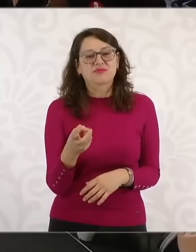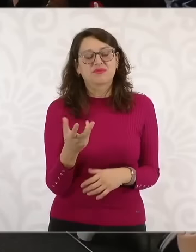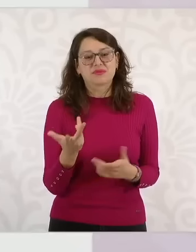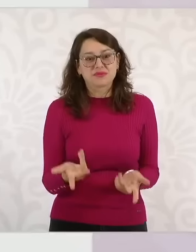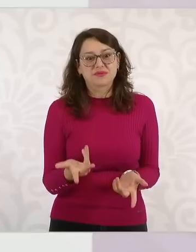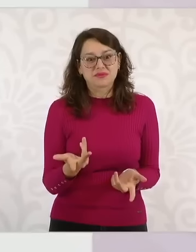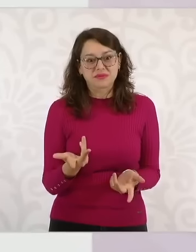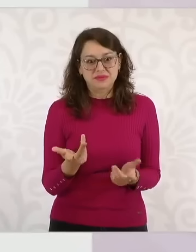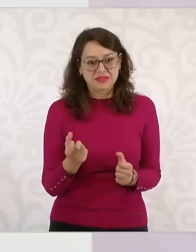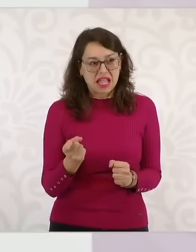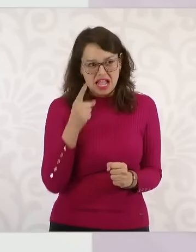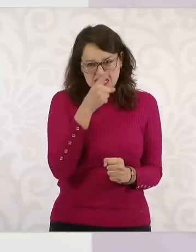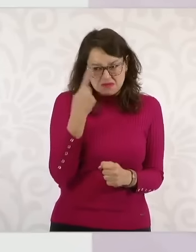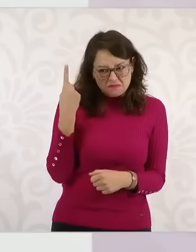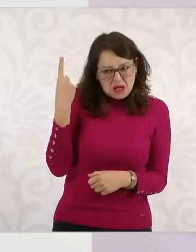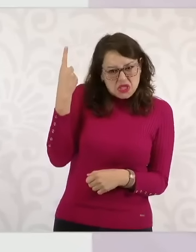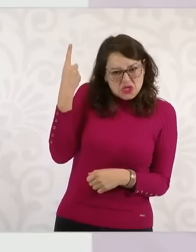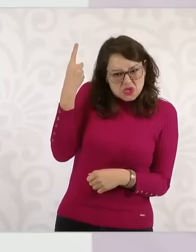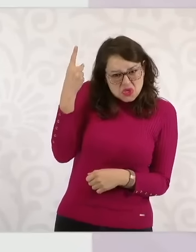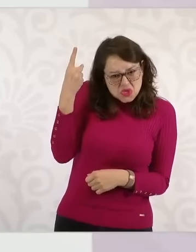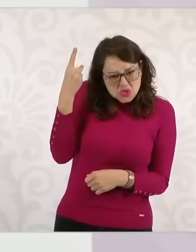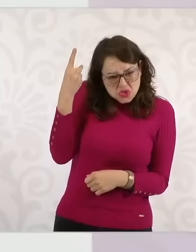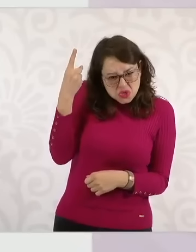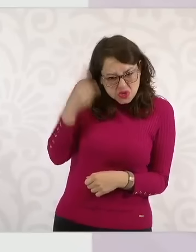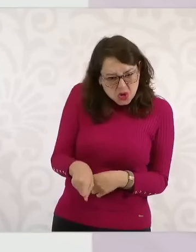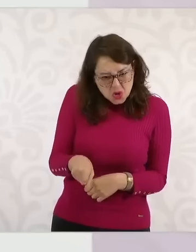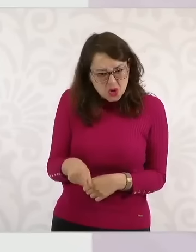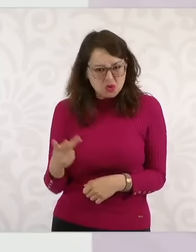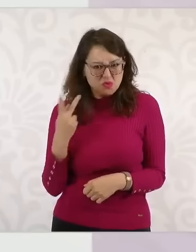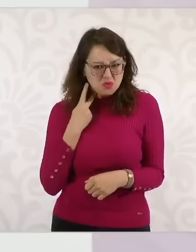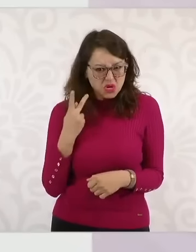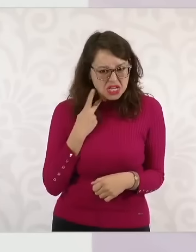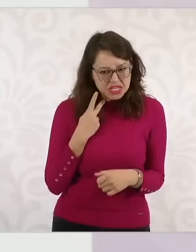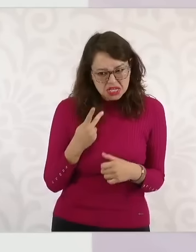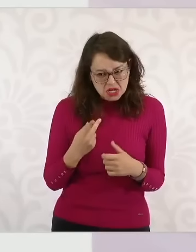Le ha de haber pedido a el político no sé cuánto.